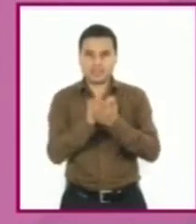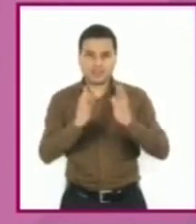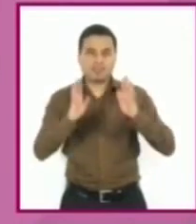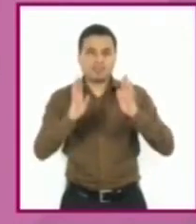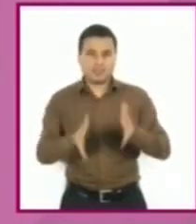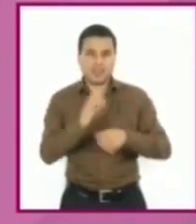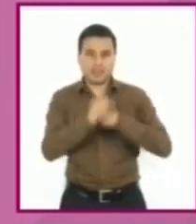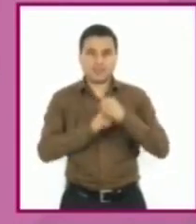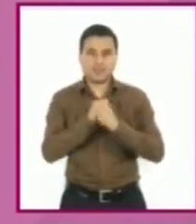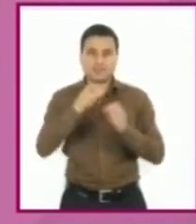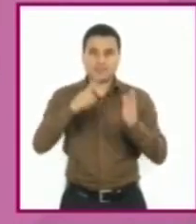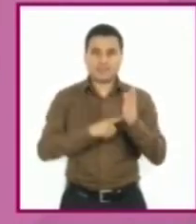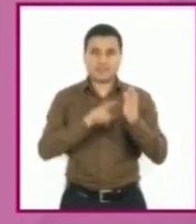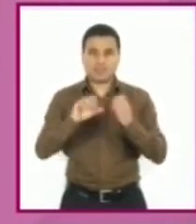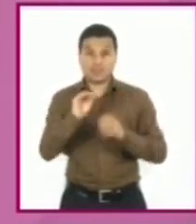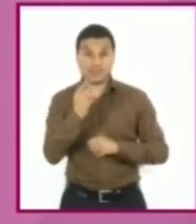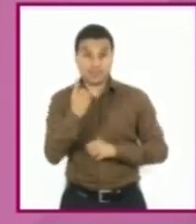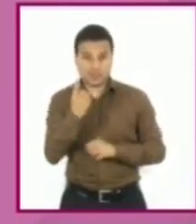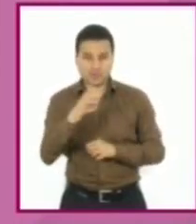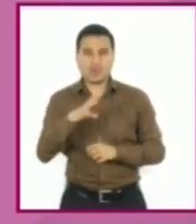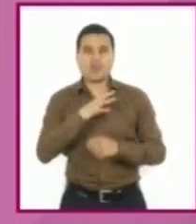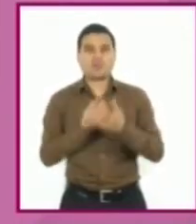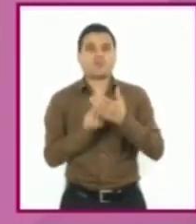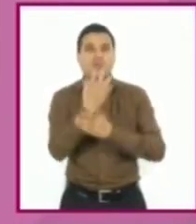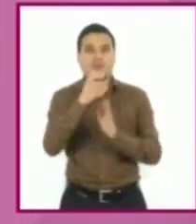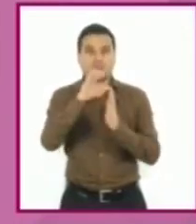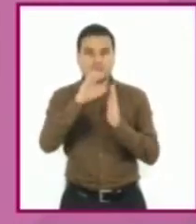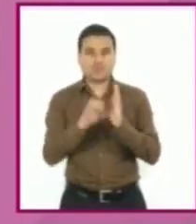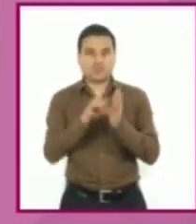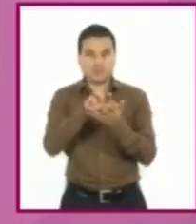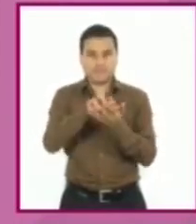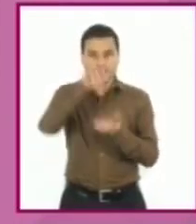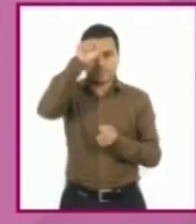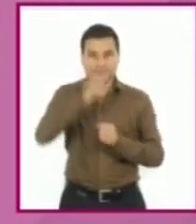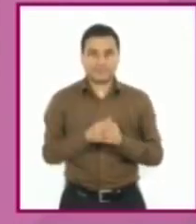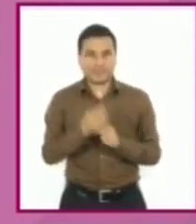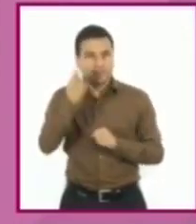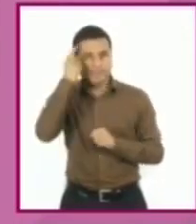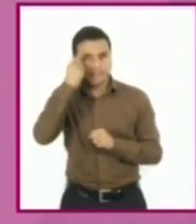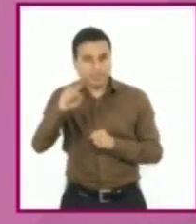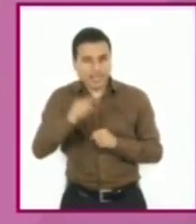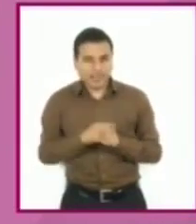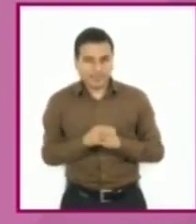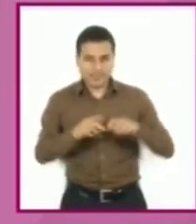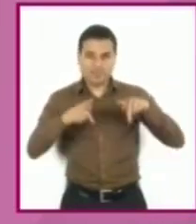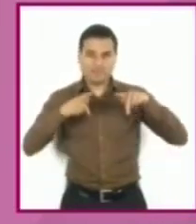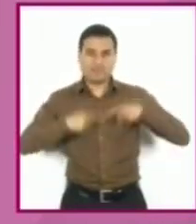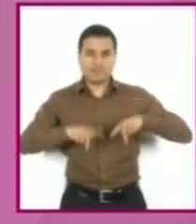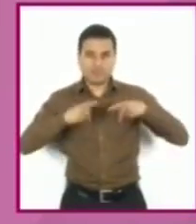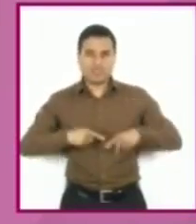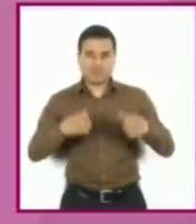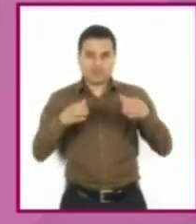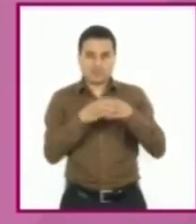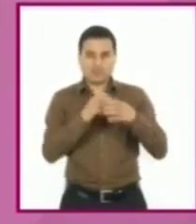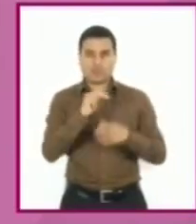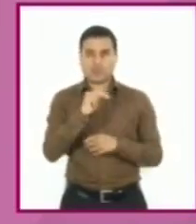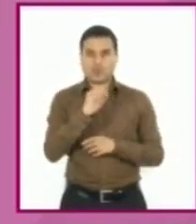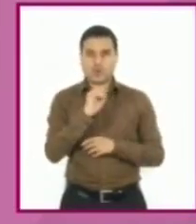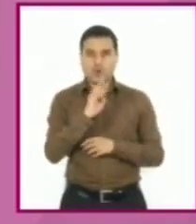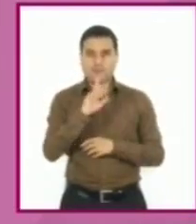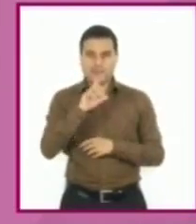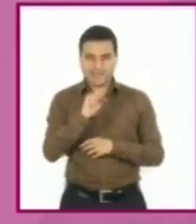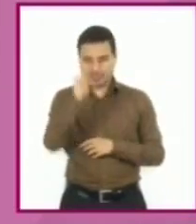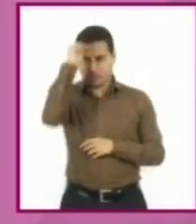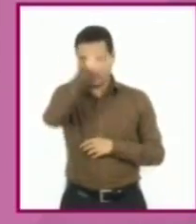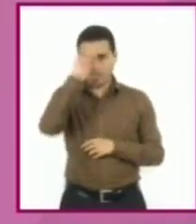en 1791 una nueva constitución que suprimió los privilegios de la nobleza y el clero e